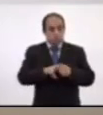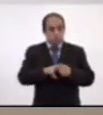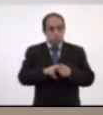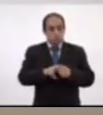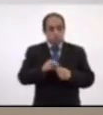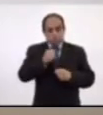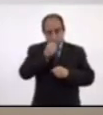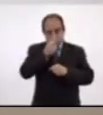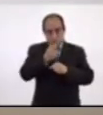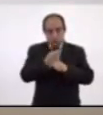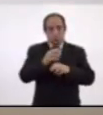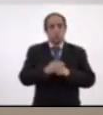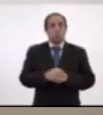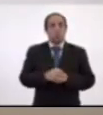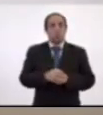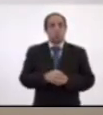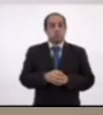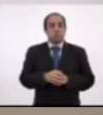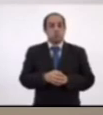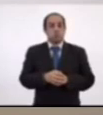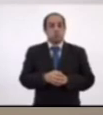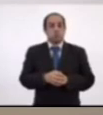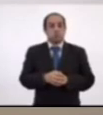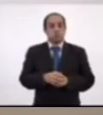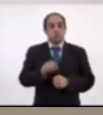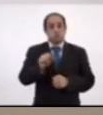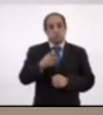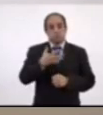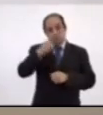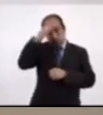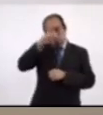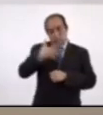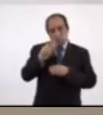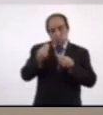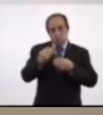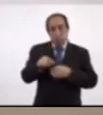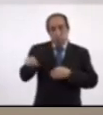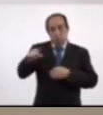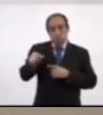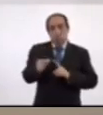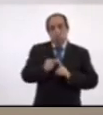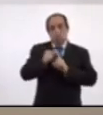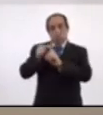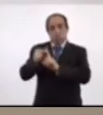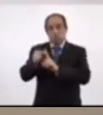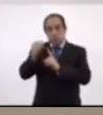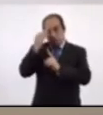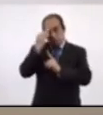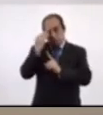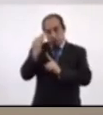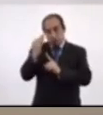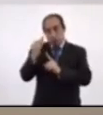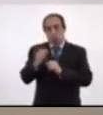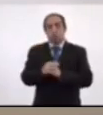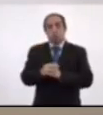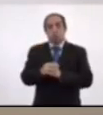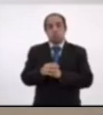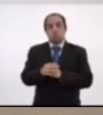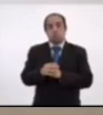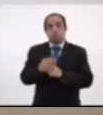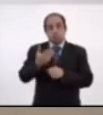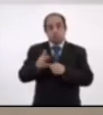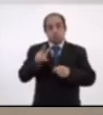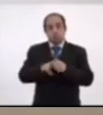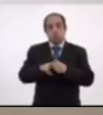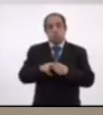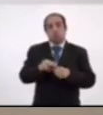la Secretaría. Y por supuesto, por la experiencia que tienen, muchos de ellos van a la unidad temporal Ajusco Medio o a los 4 hospitales